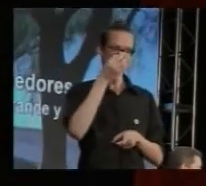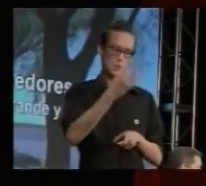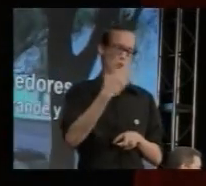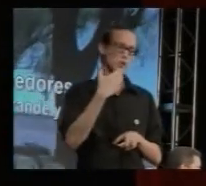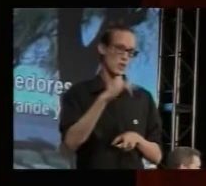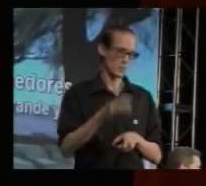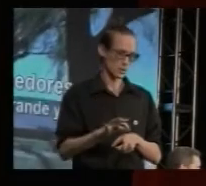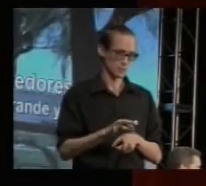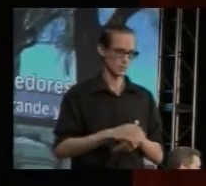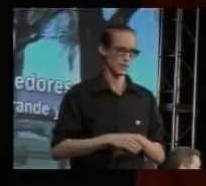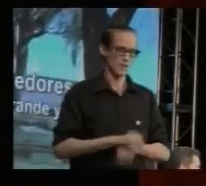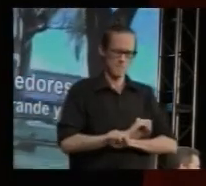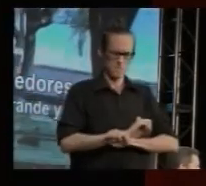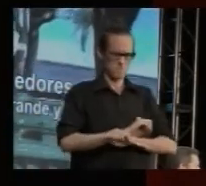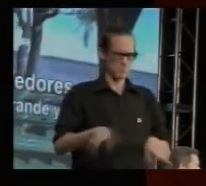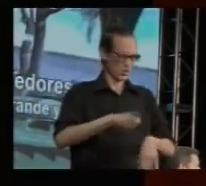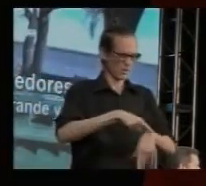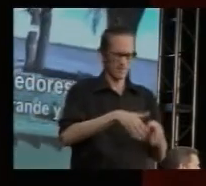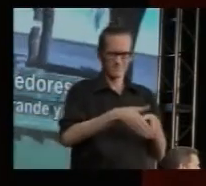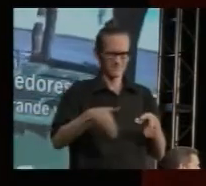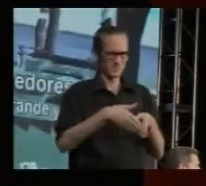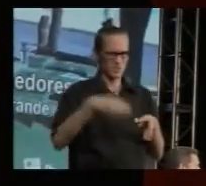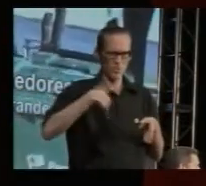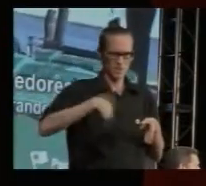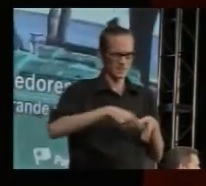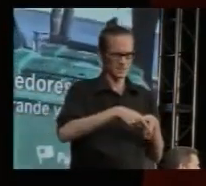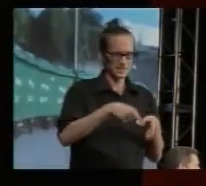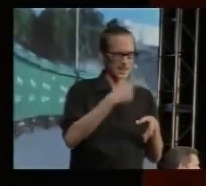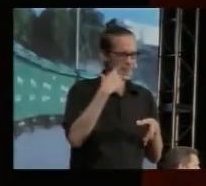marzo, la peor etapa argentina. Aquel día, en